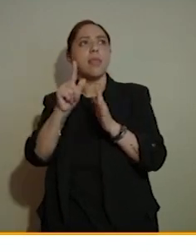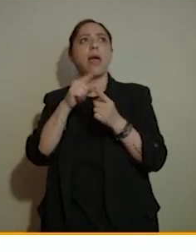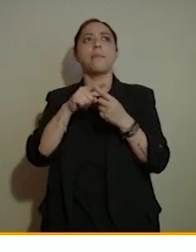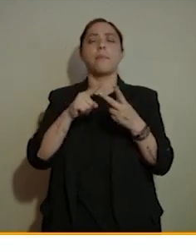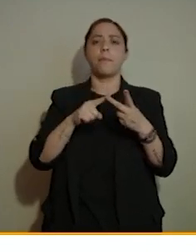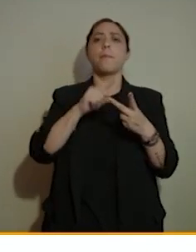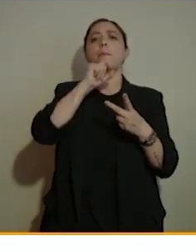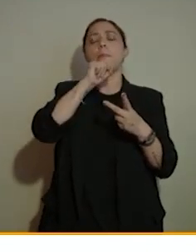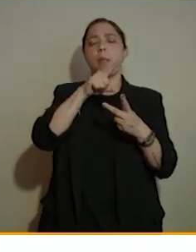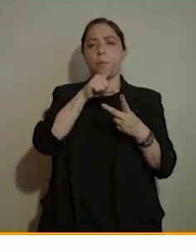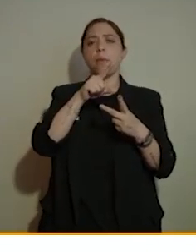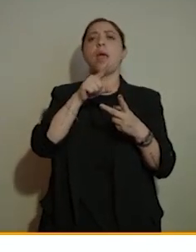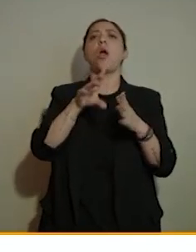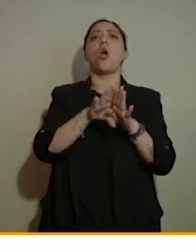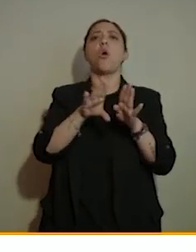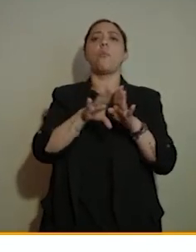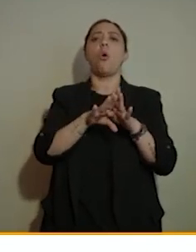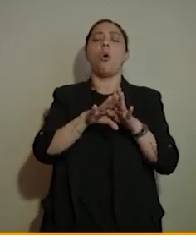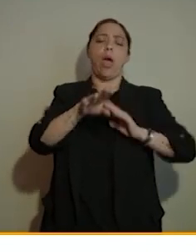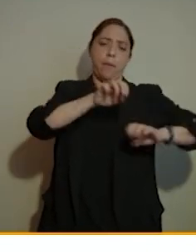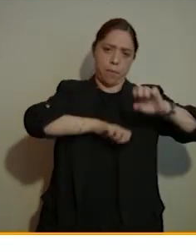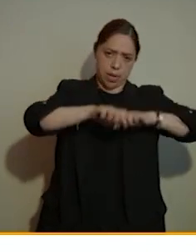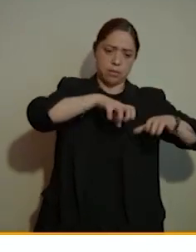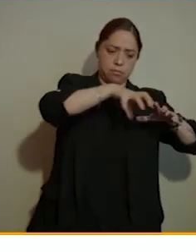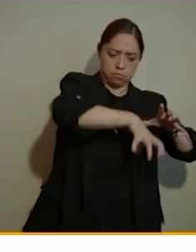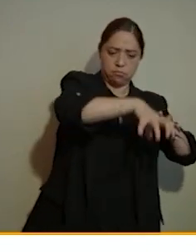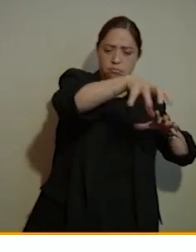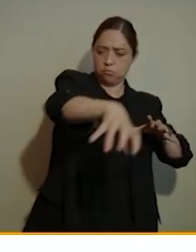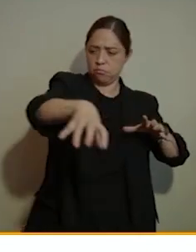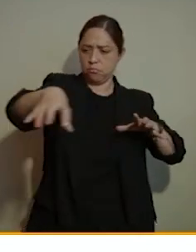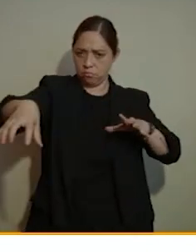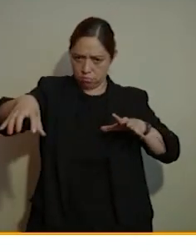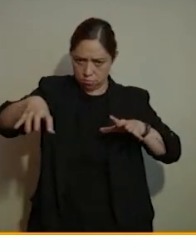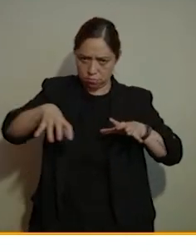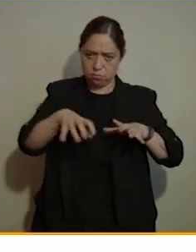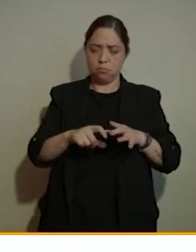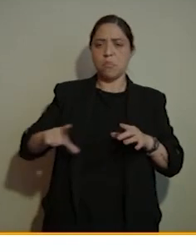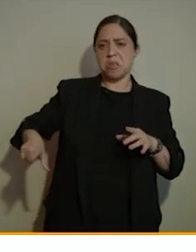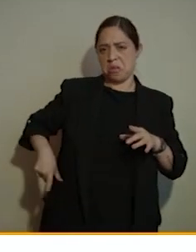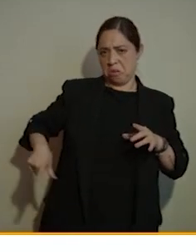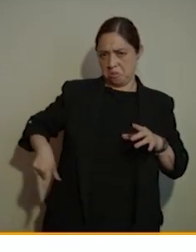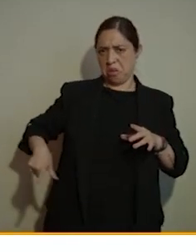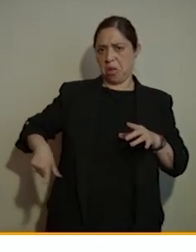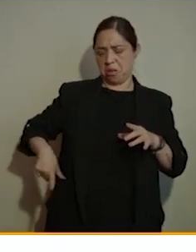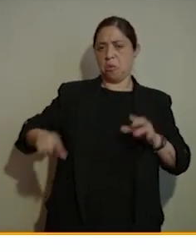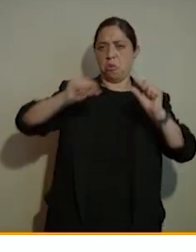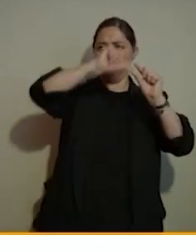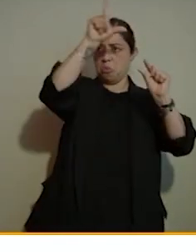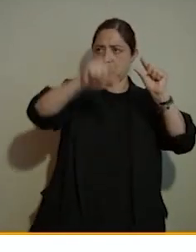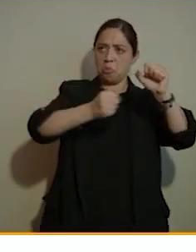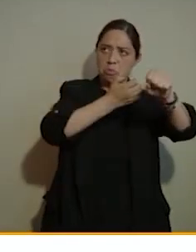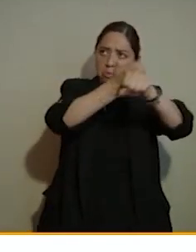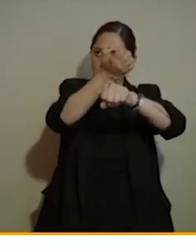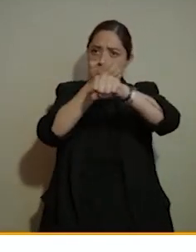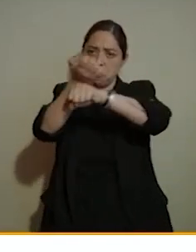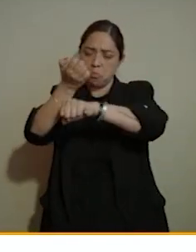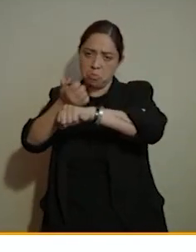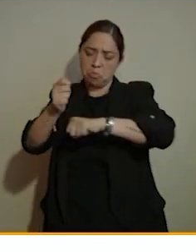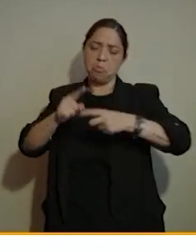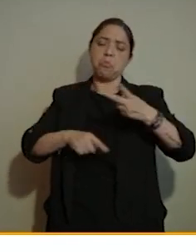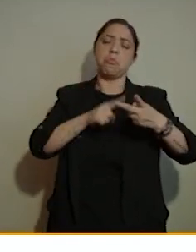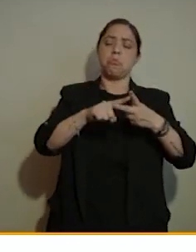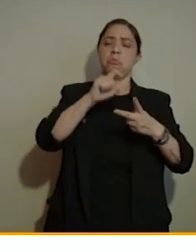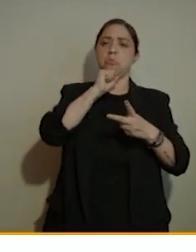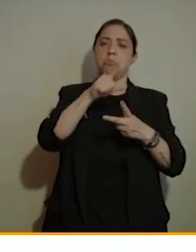con cámaras empresariales, con gobiernos locales, con organizaciones de la sociedad civil y lo que